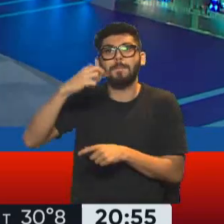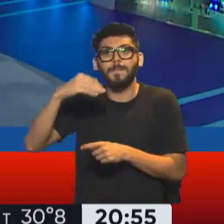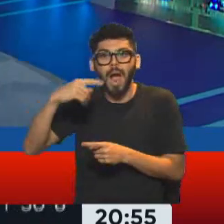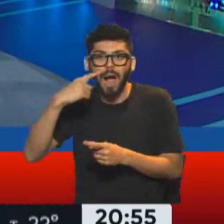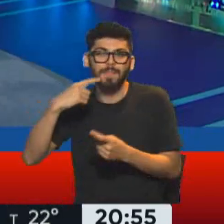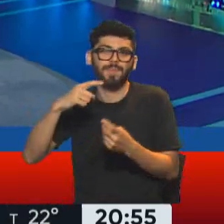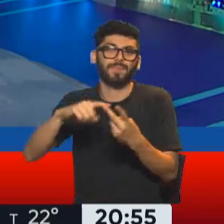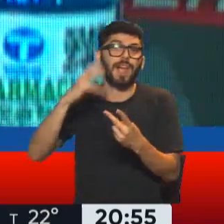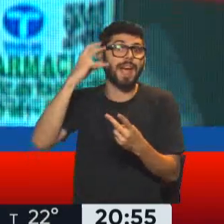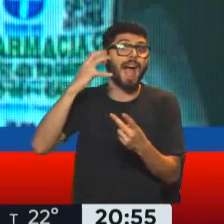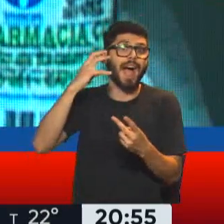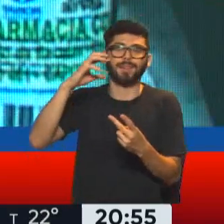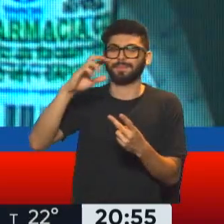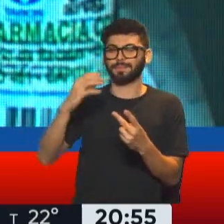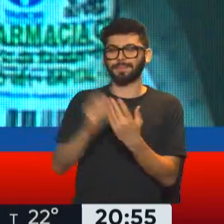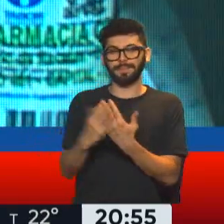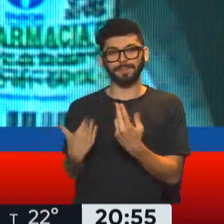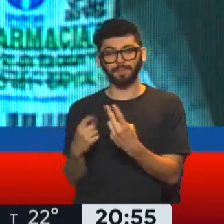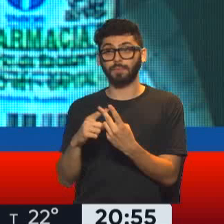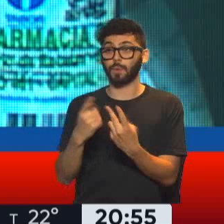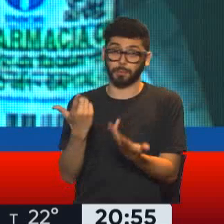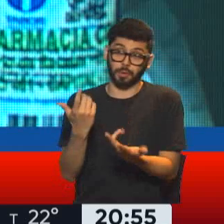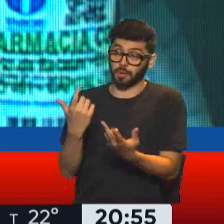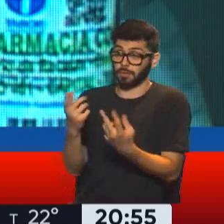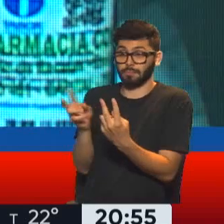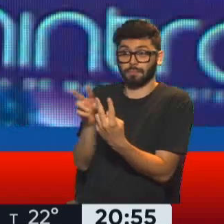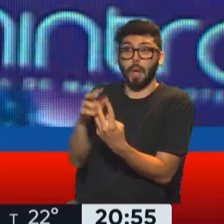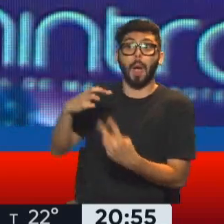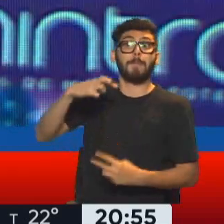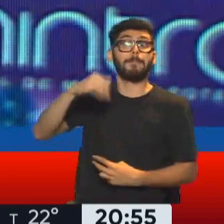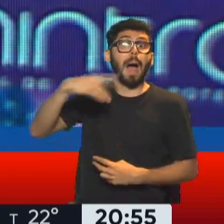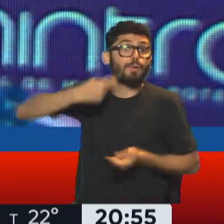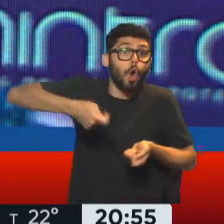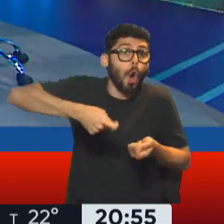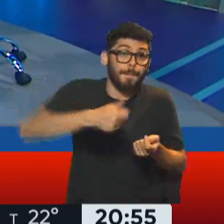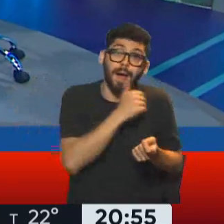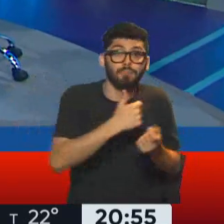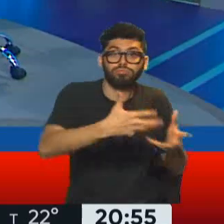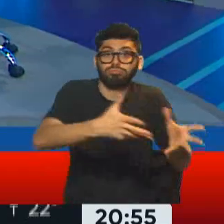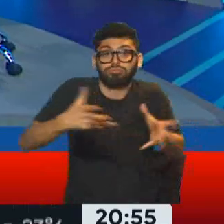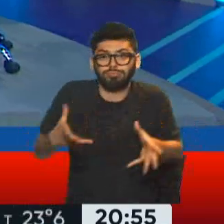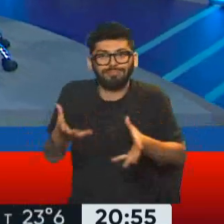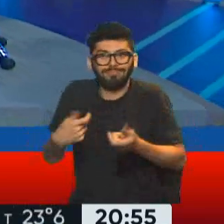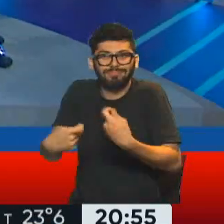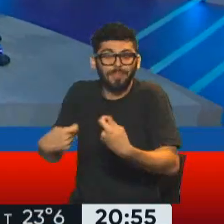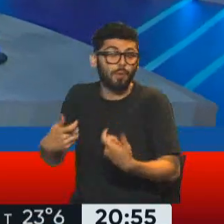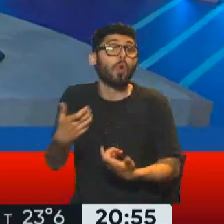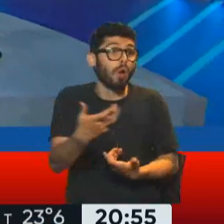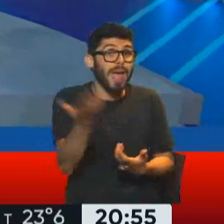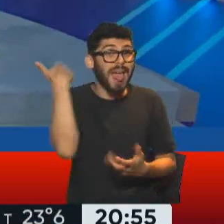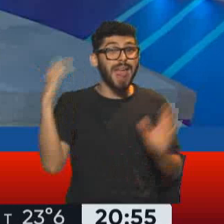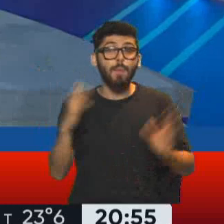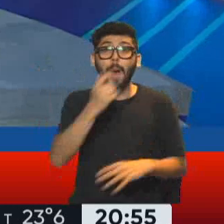con Carla Bisotti, porque el PAMI es uno de los grandes compradores de medicamentos. En la época de Macri, yo vi gente llorando